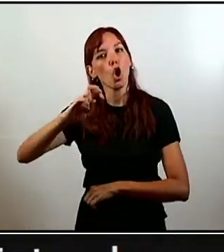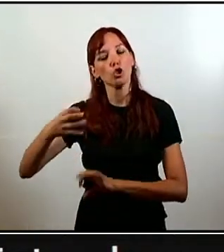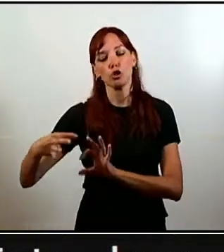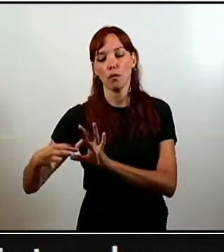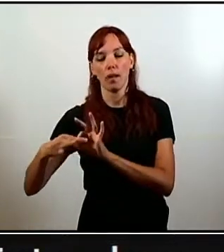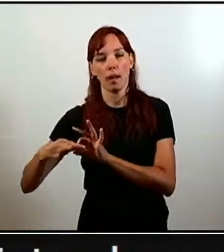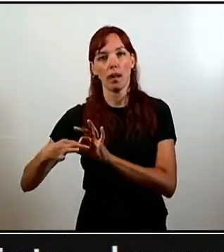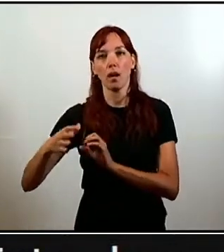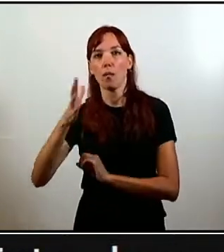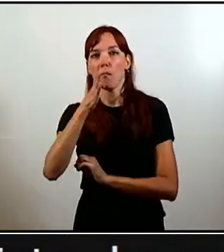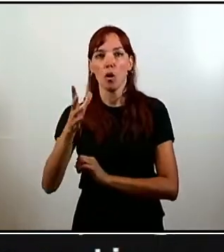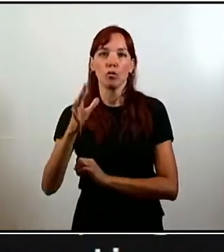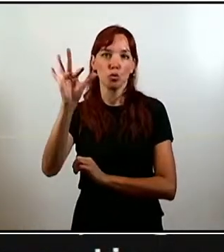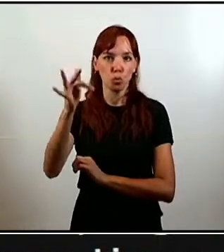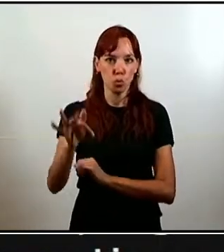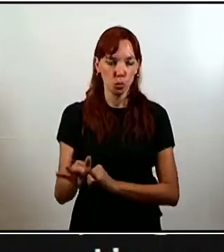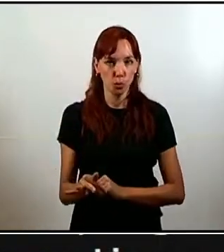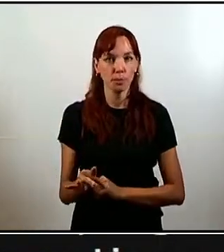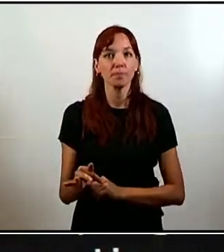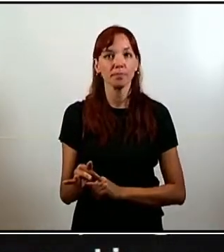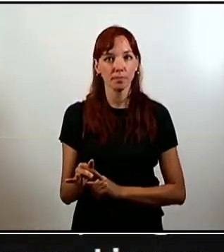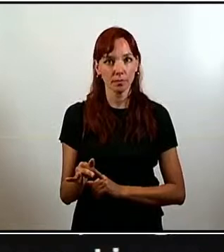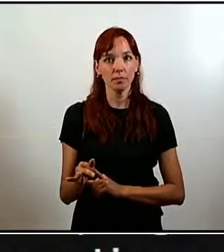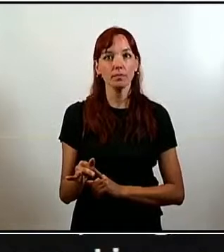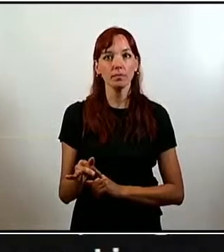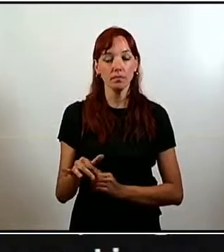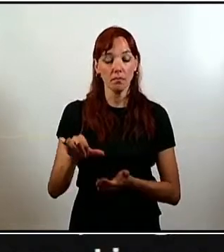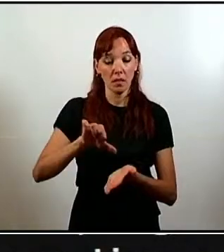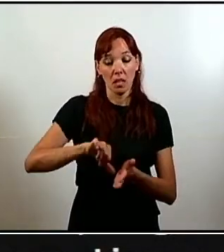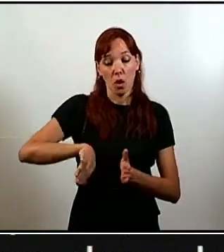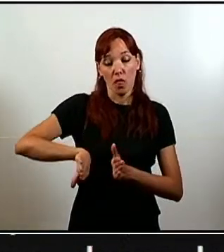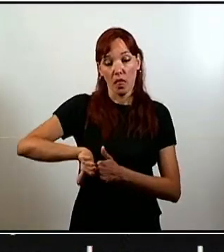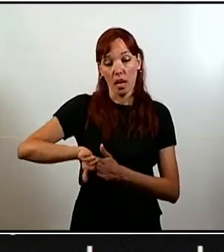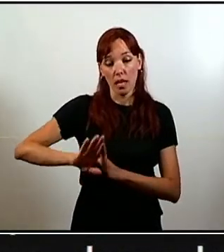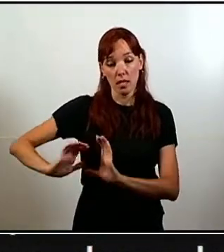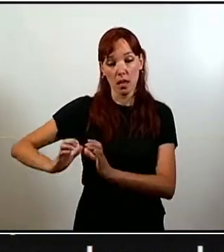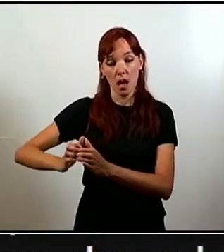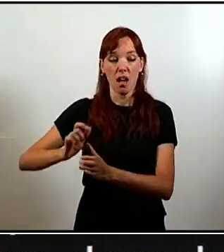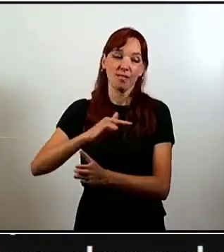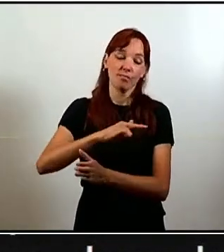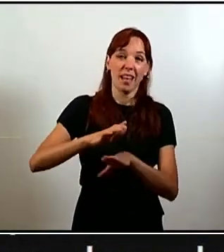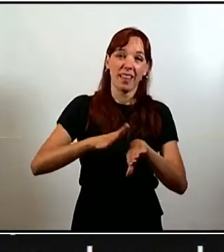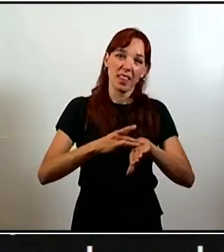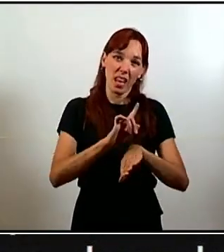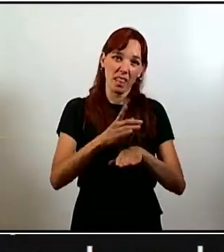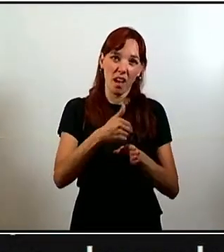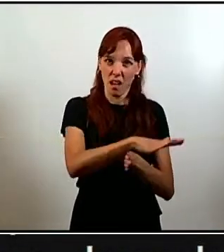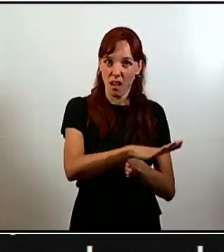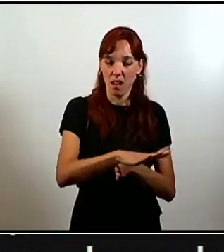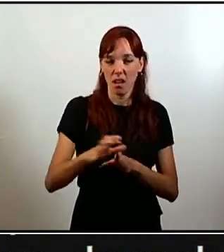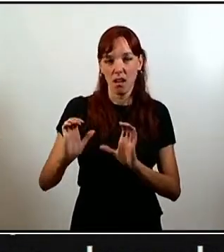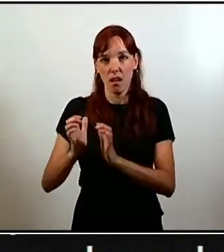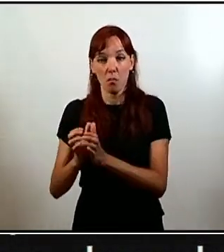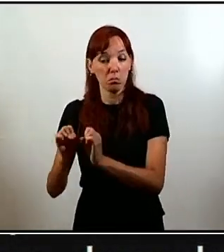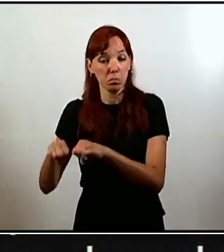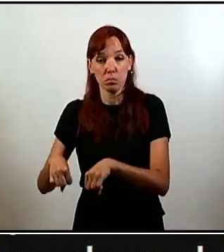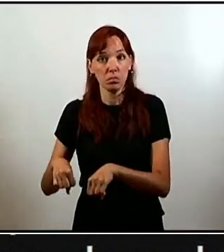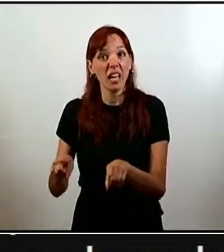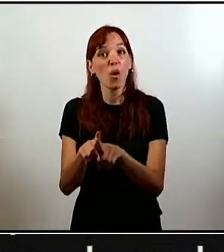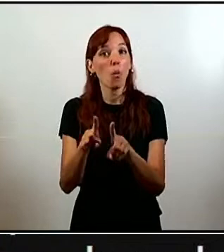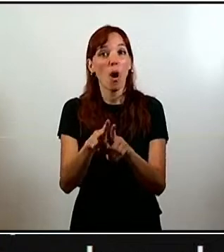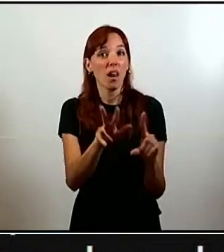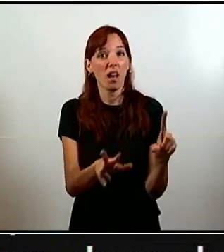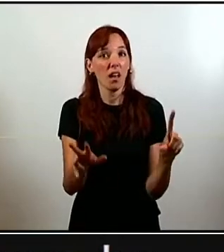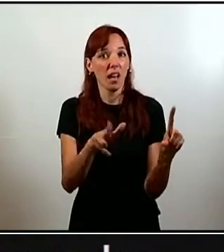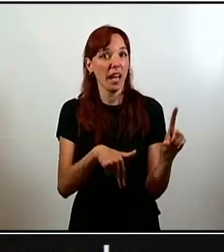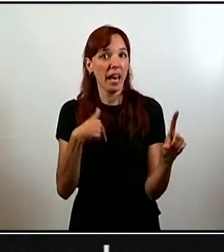más escaños y que está en el bloque del centro-derecha que el bloque de centro-izquierda. Y lo mismo ha pasado en las generales.